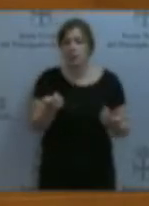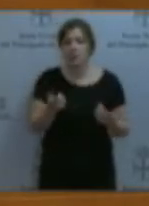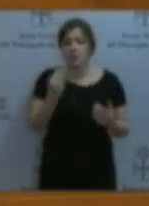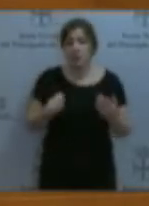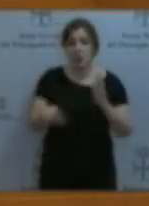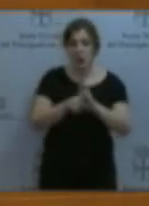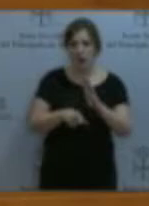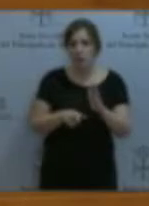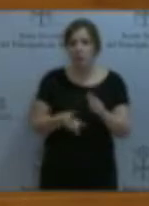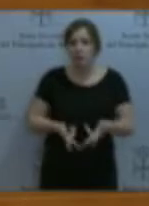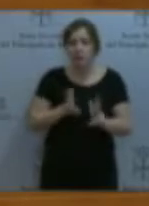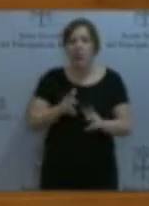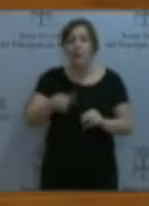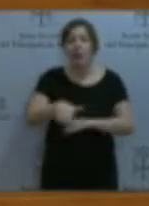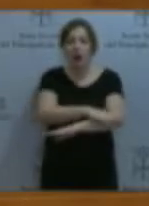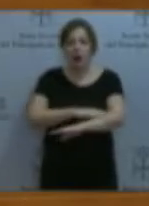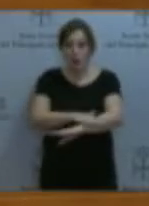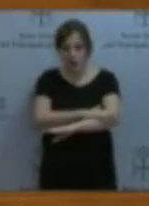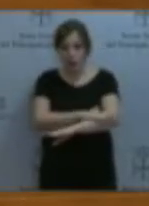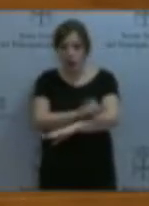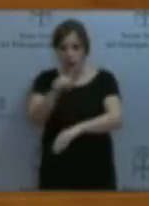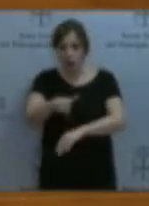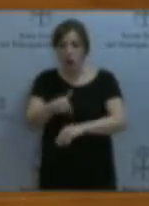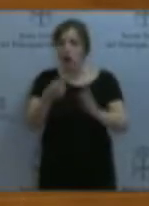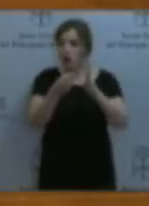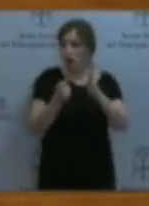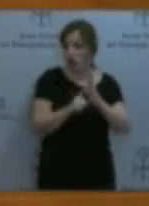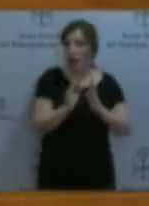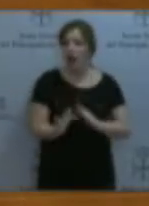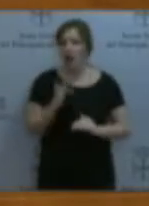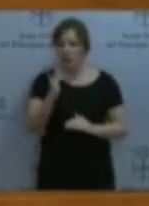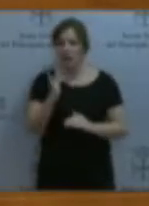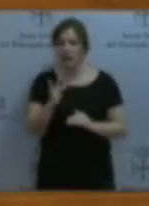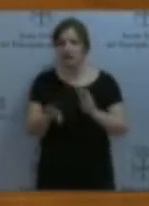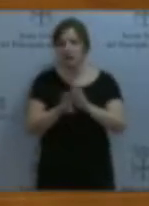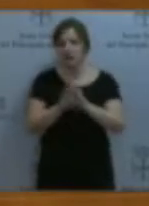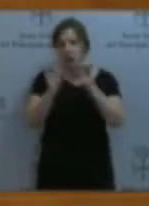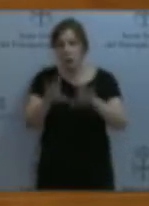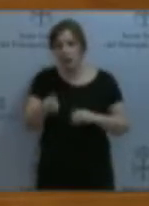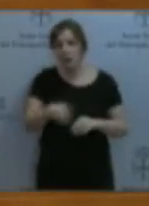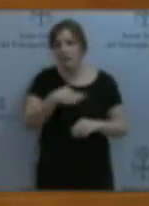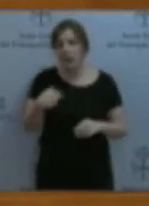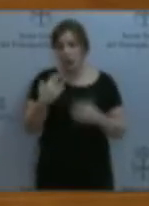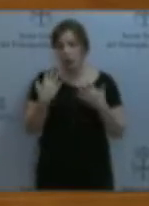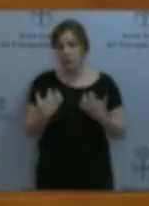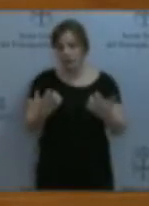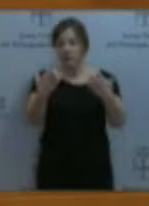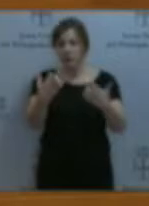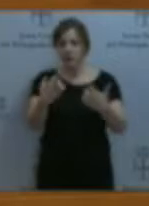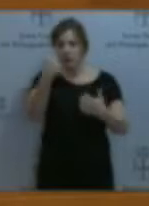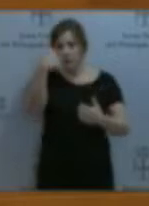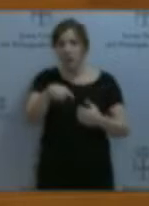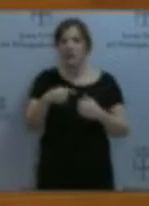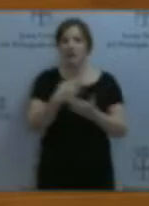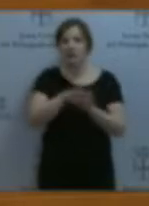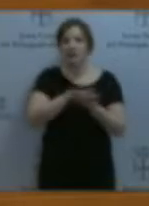Pero no. Aquí este Gobierno que nos toca no solamente no corrige, sino que persiste. Y conviene recordar, señorías, que cuando hablamos de encomiendas de gestión